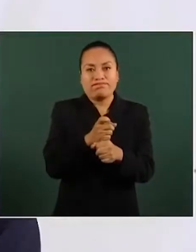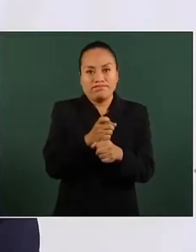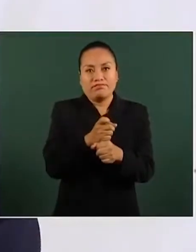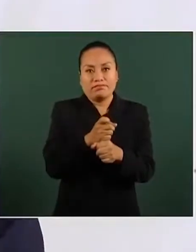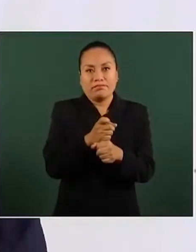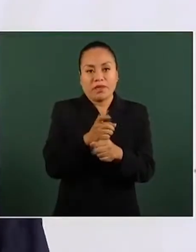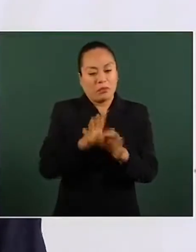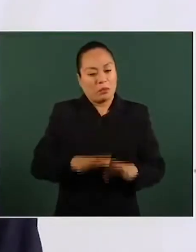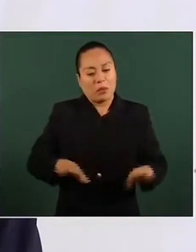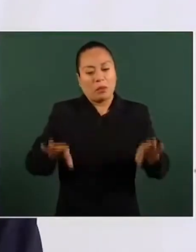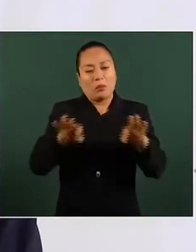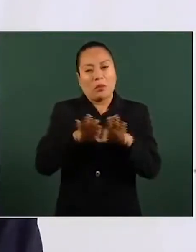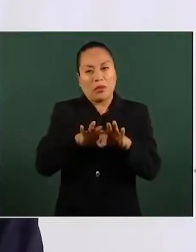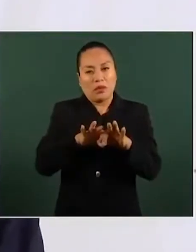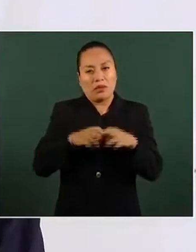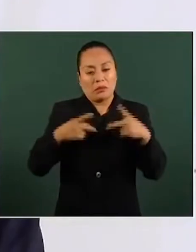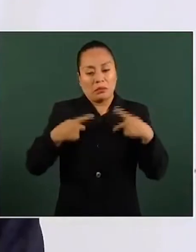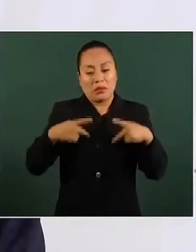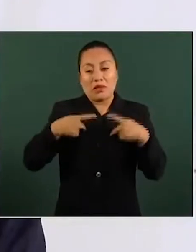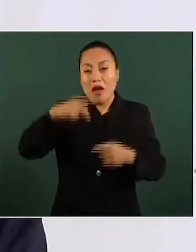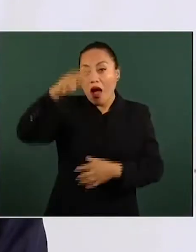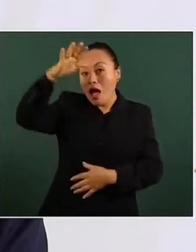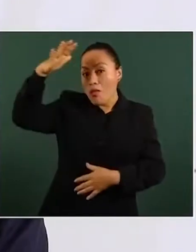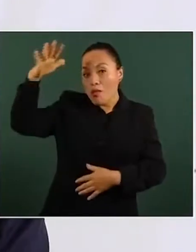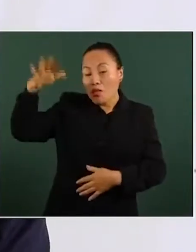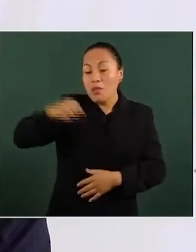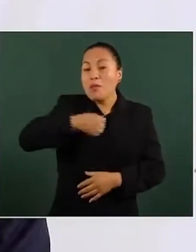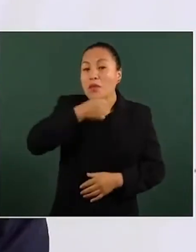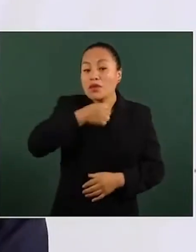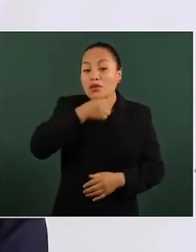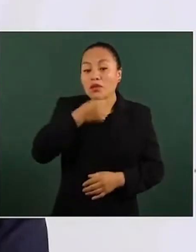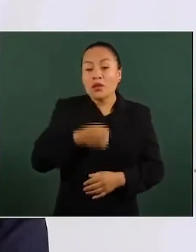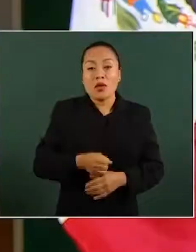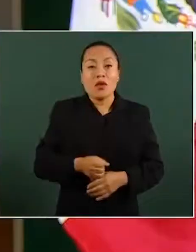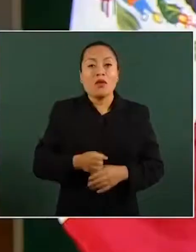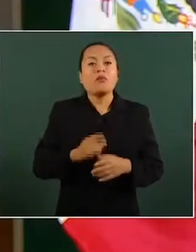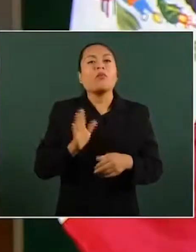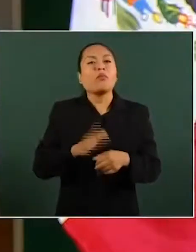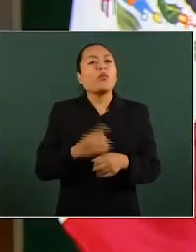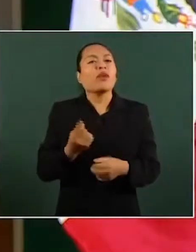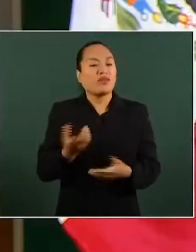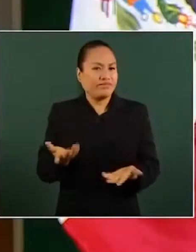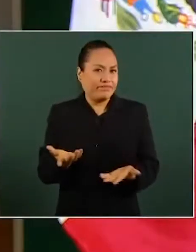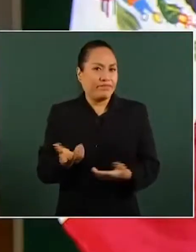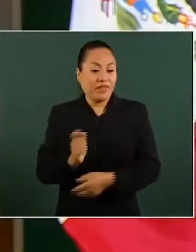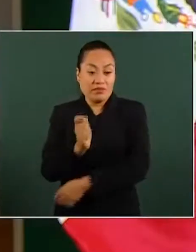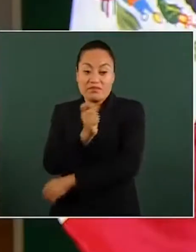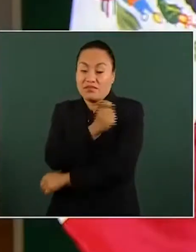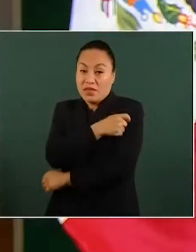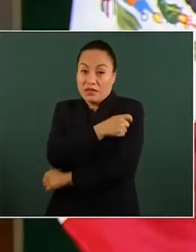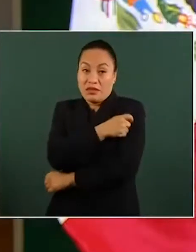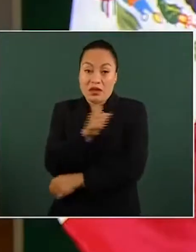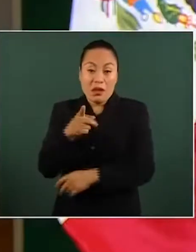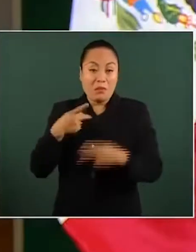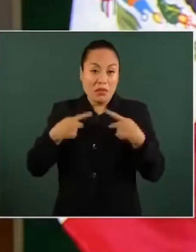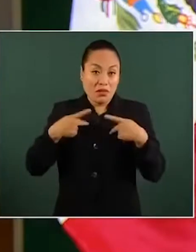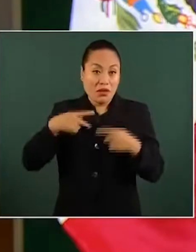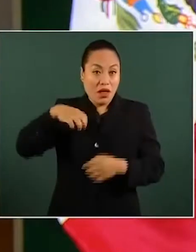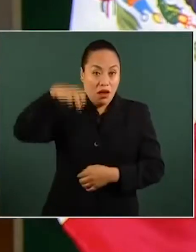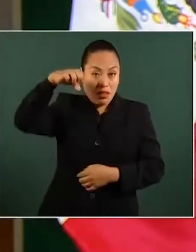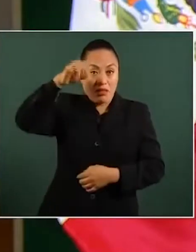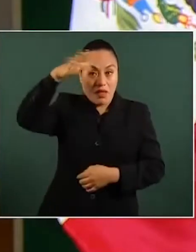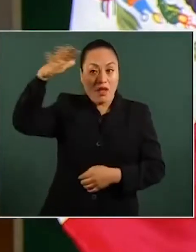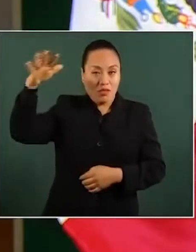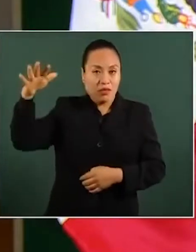a los adultos mayores porque al vacunar a todos los adultos mayores del país